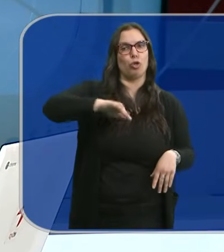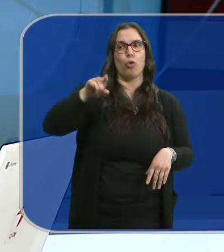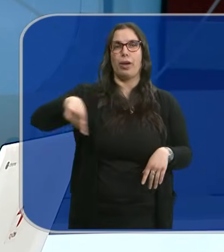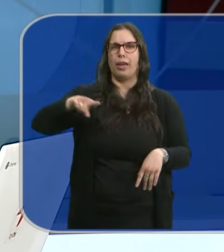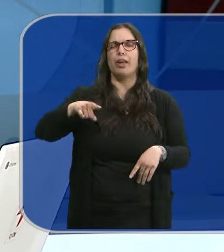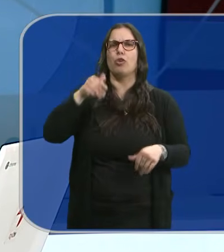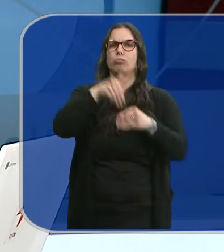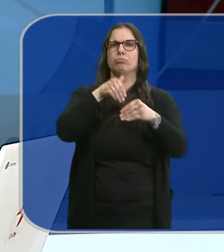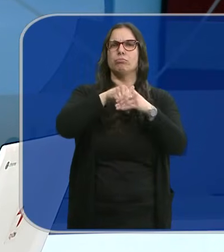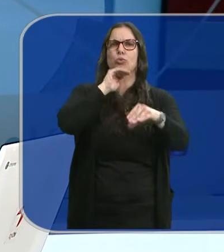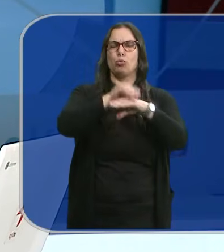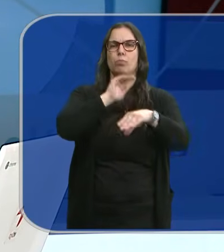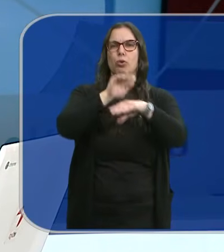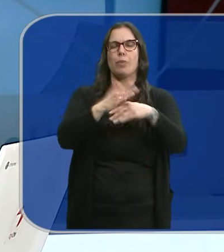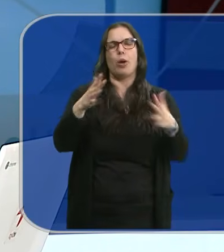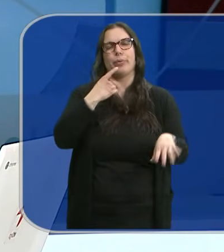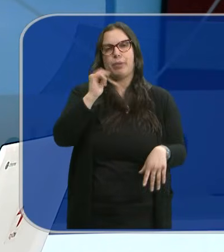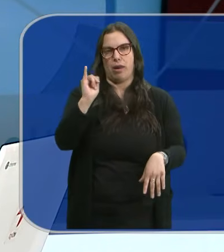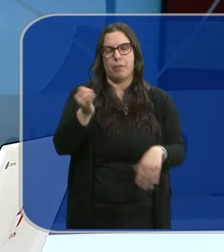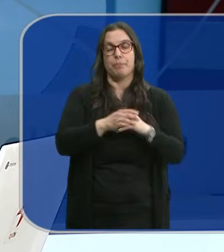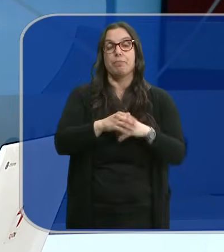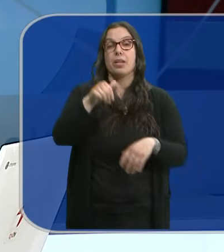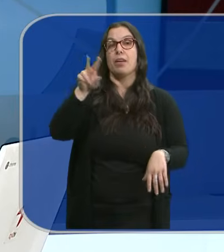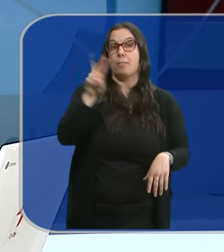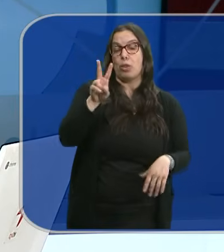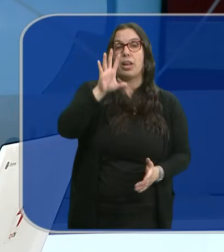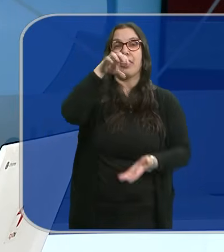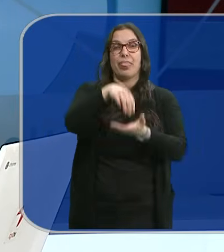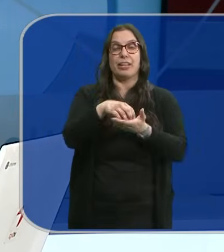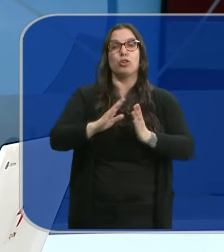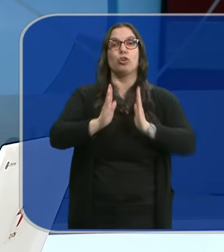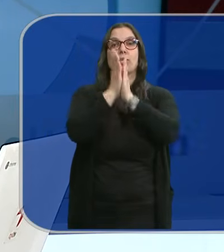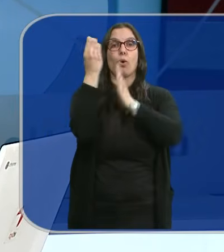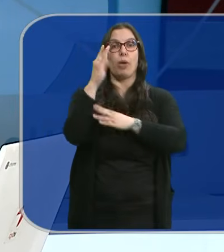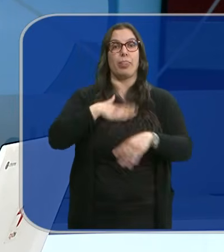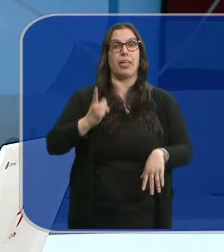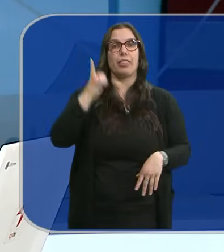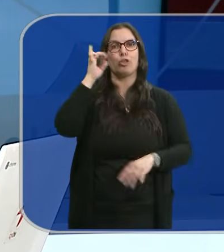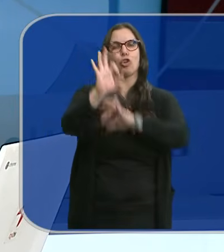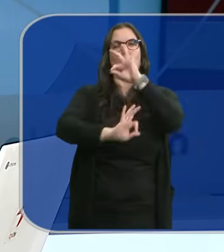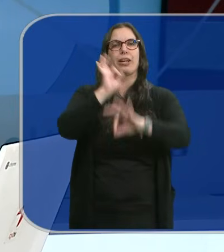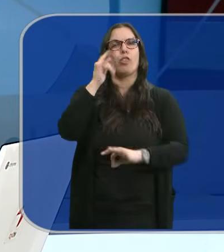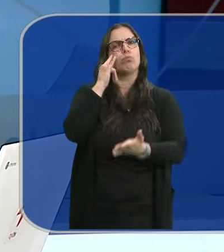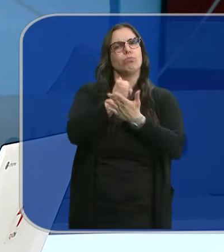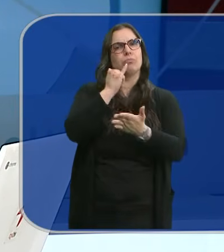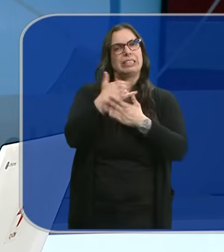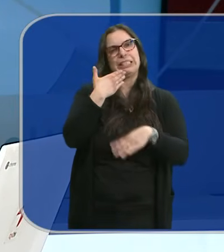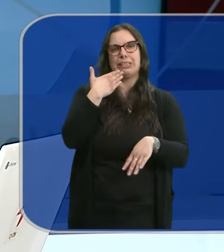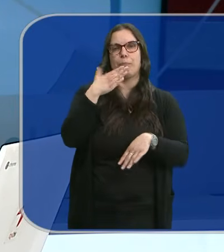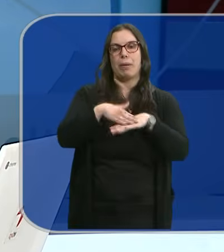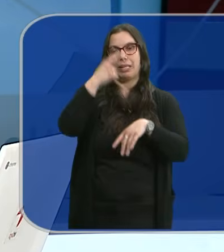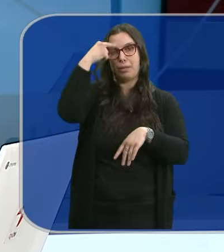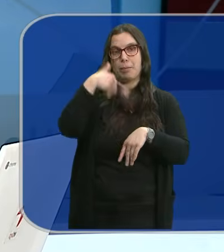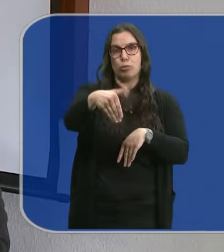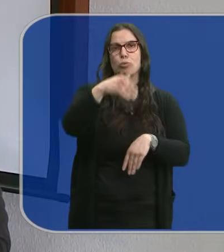la cita con las urnas, pero no sin ciertas dificultades. En Valladolid, el Centro San Juan de Dios ha organizado un simulacro para que sepan qué hacer el